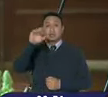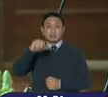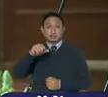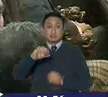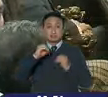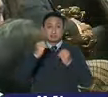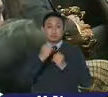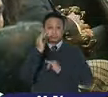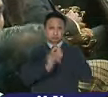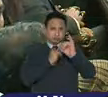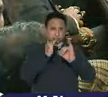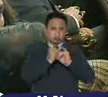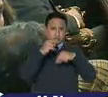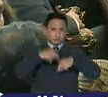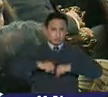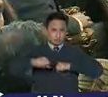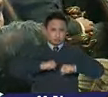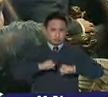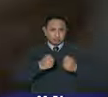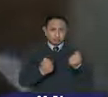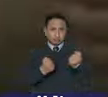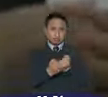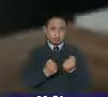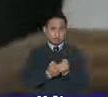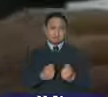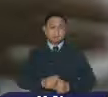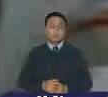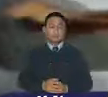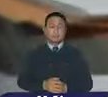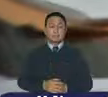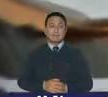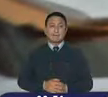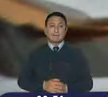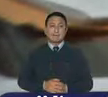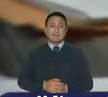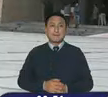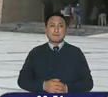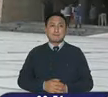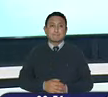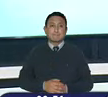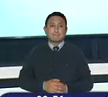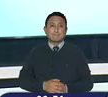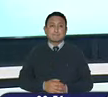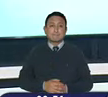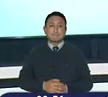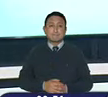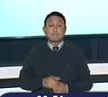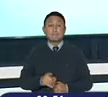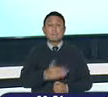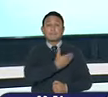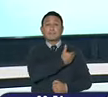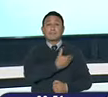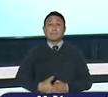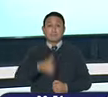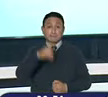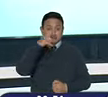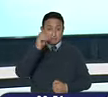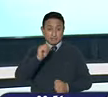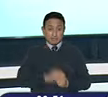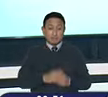que contribuirán con el trabajo de la Comisión Ciudadana, informó Sofía Vintimilla. El presidente de la República, Guillermo